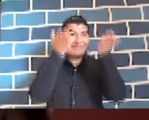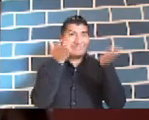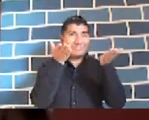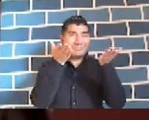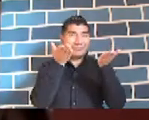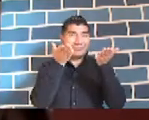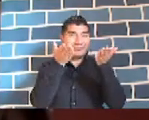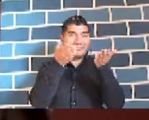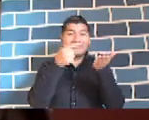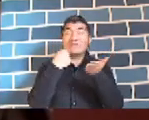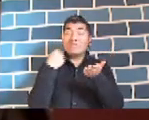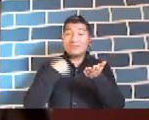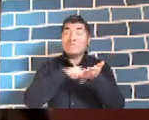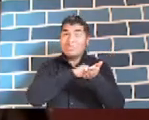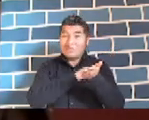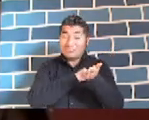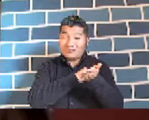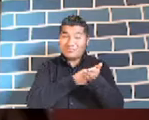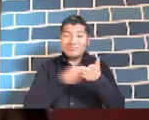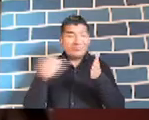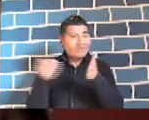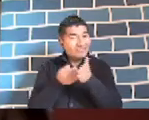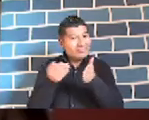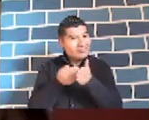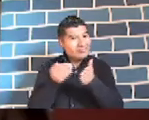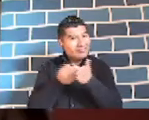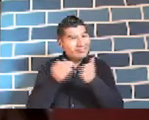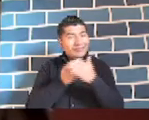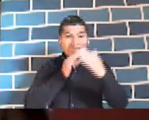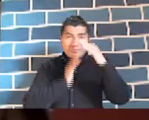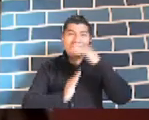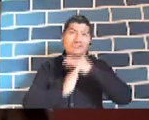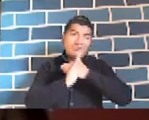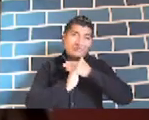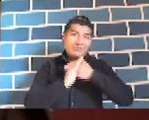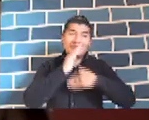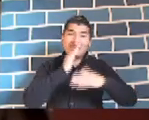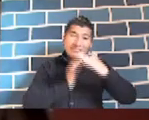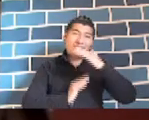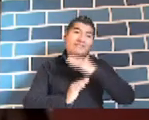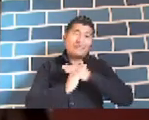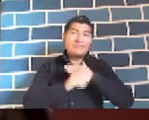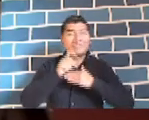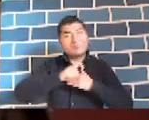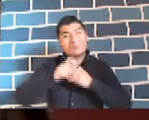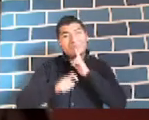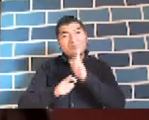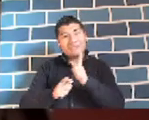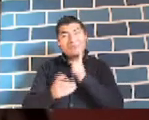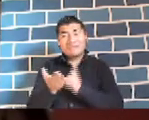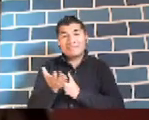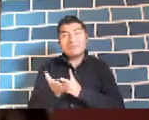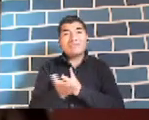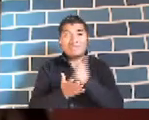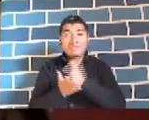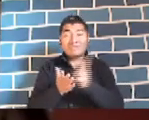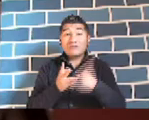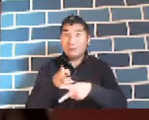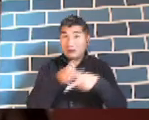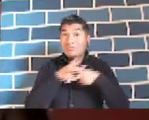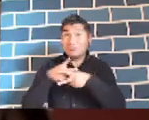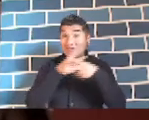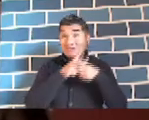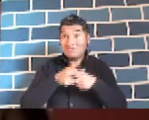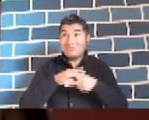habíamos insistido en la importancia de ser humildes pero es humildad debe ser auténtica es decir cuidado con querer